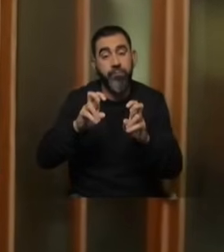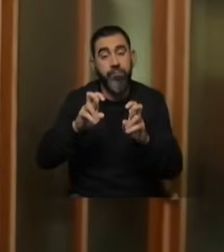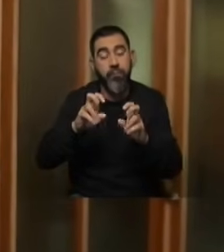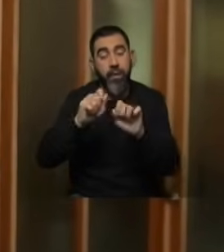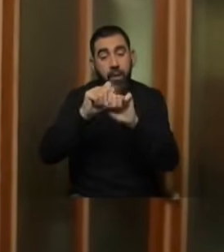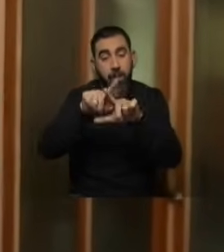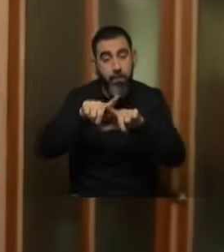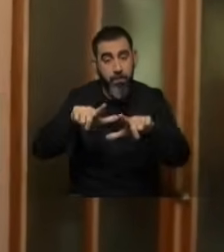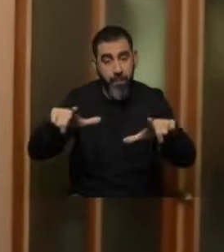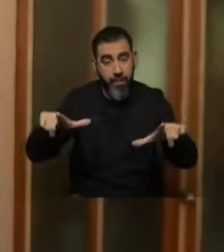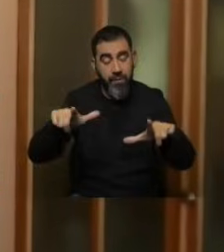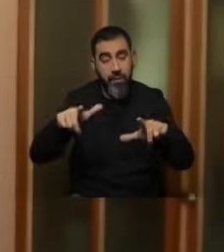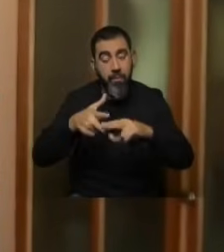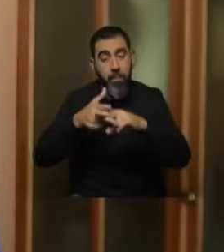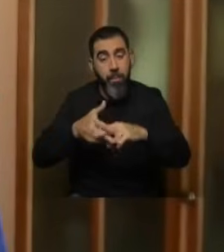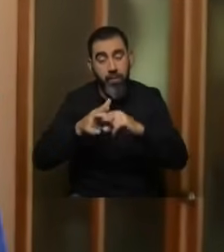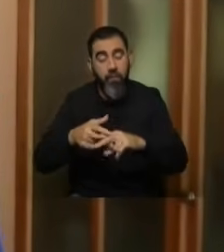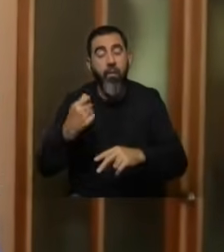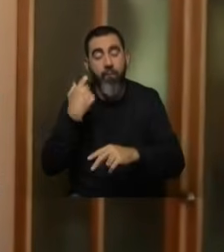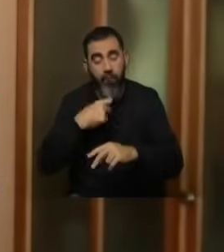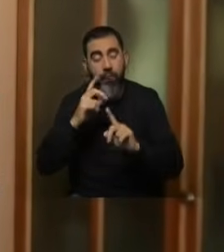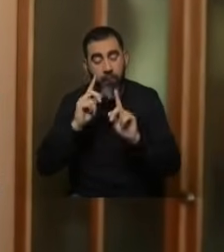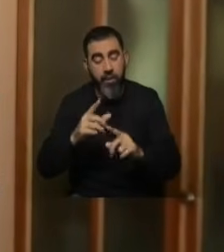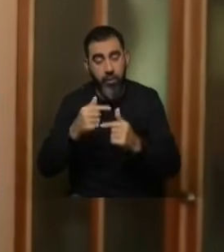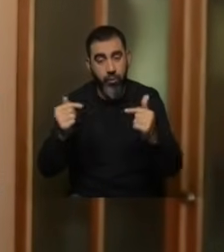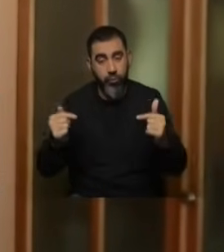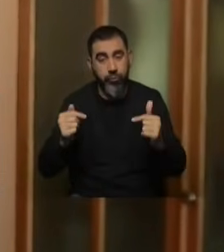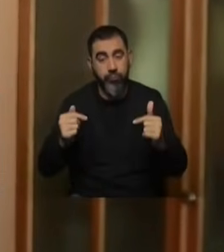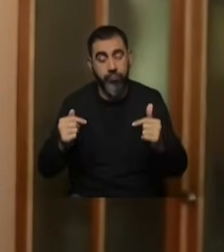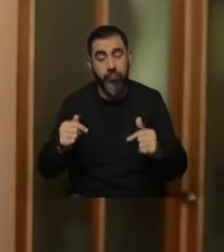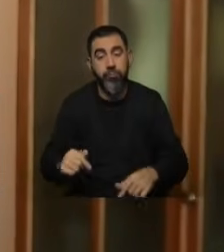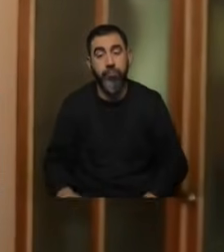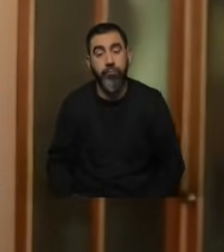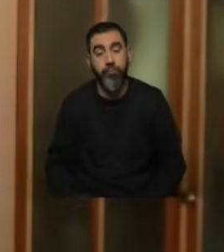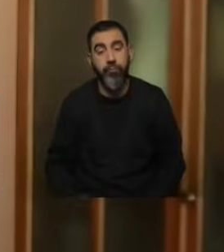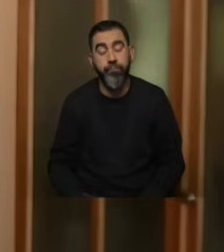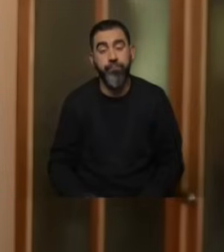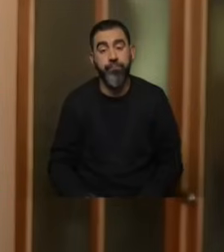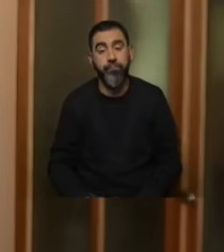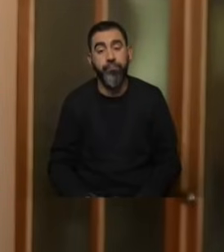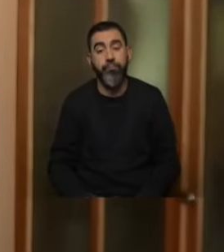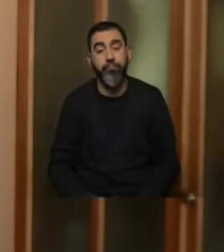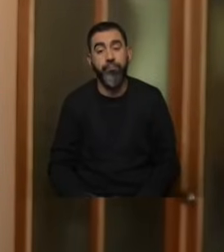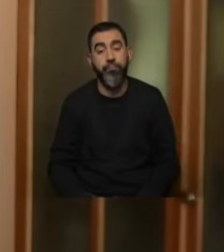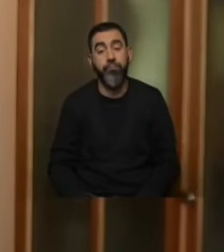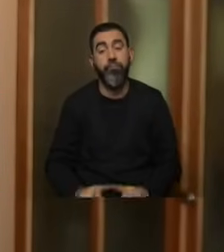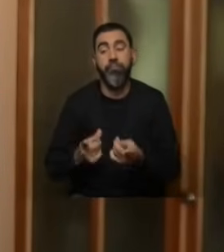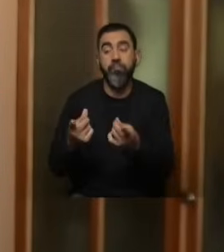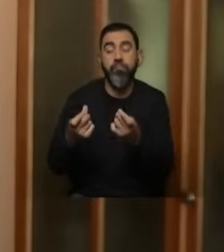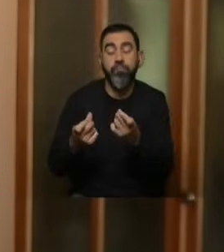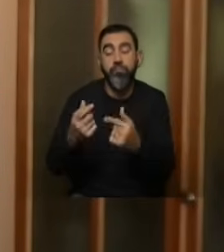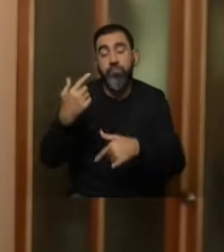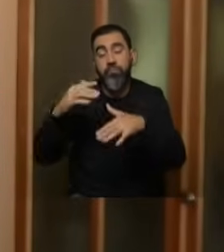limpieza y mantenimiento hay carencias Y a partir de lo que se necesite se